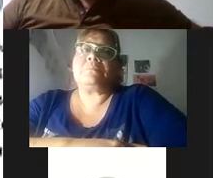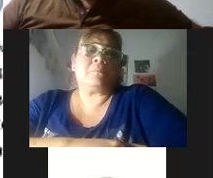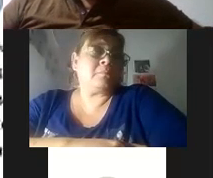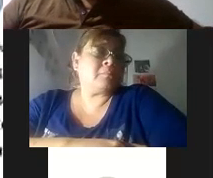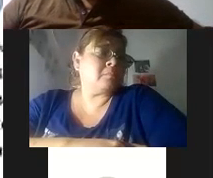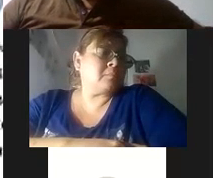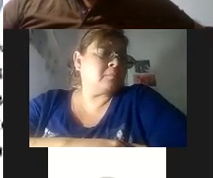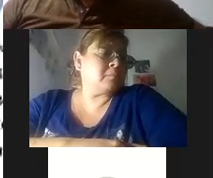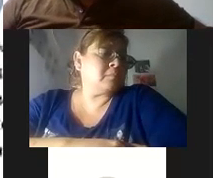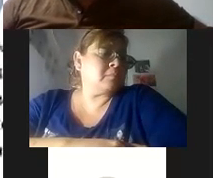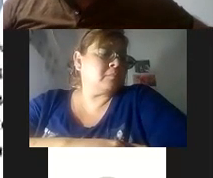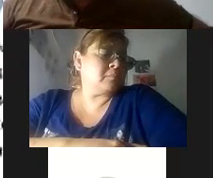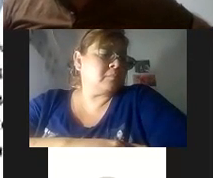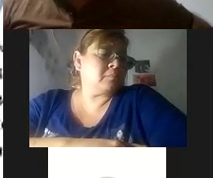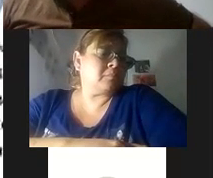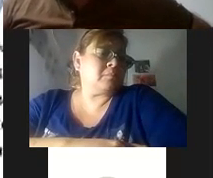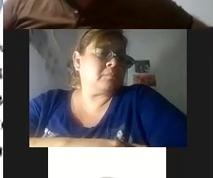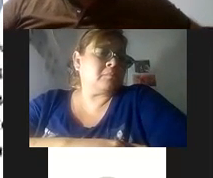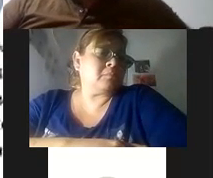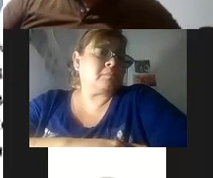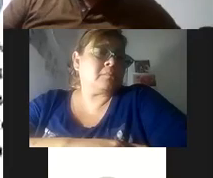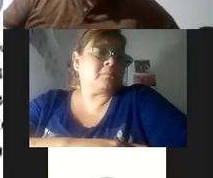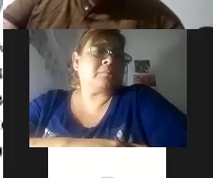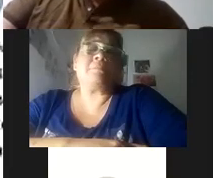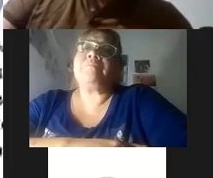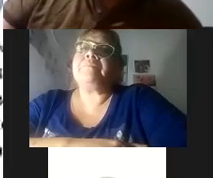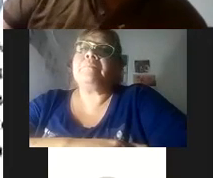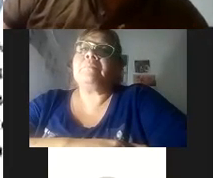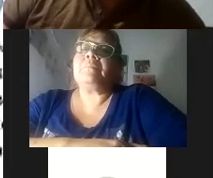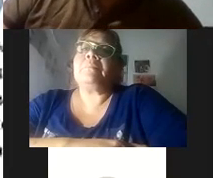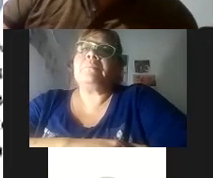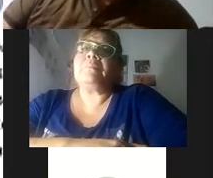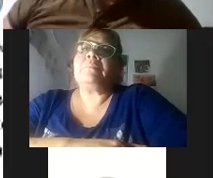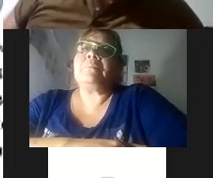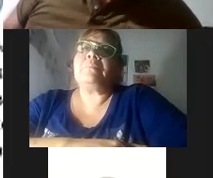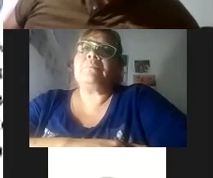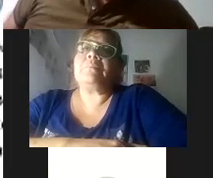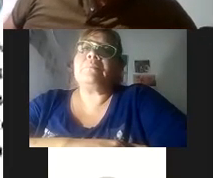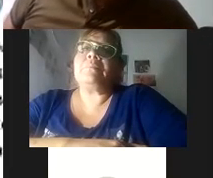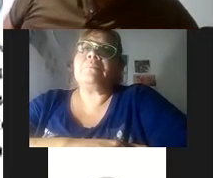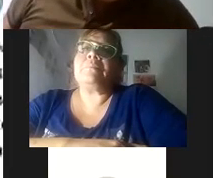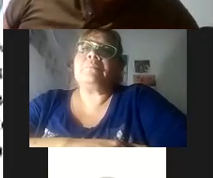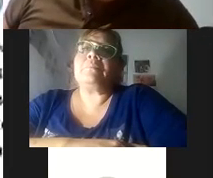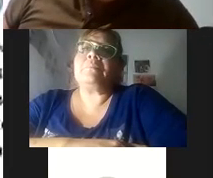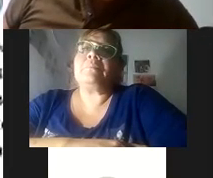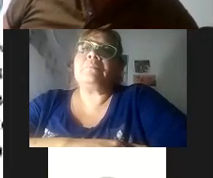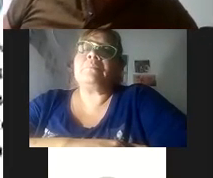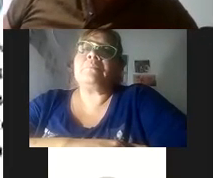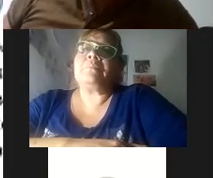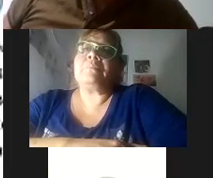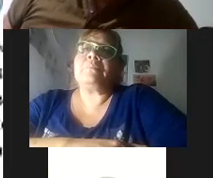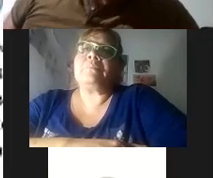crecimiento. Por eso es tan importante esa zona. Y por eso son tan importantes las fracturas en los